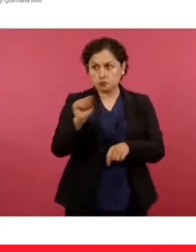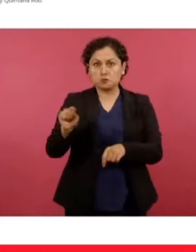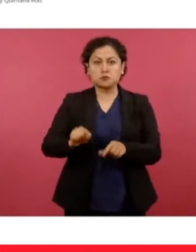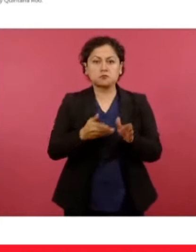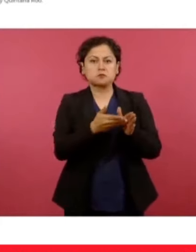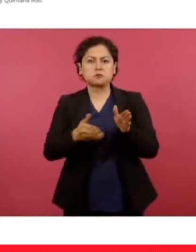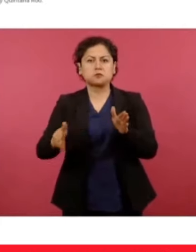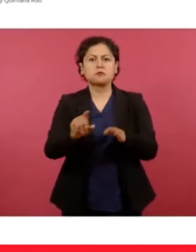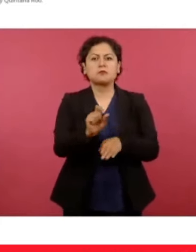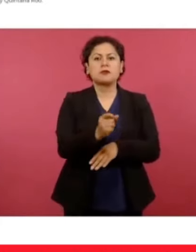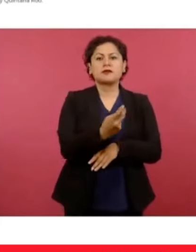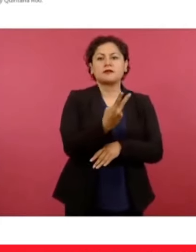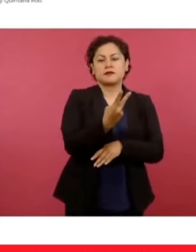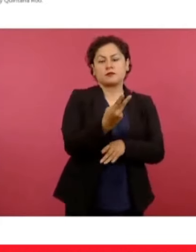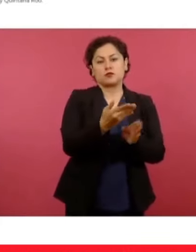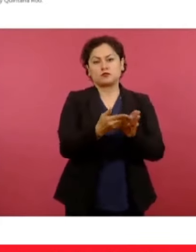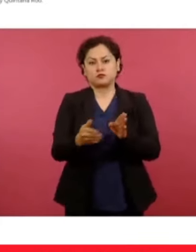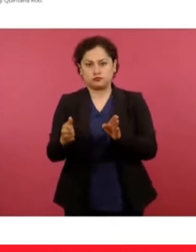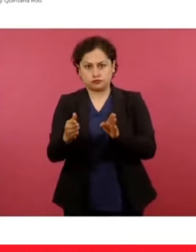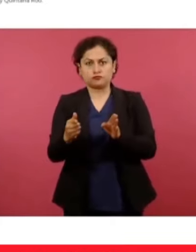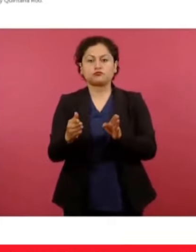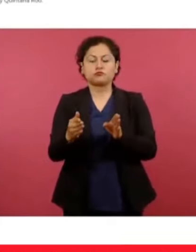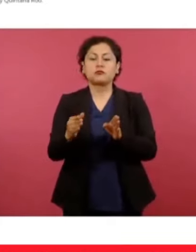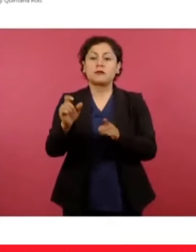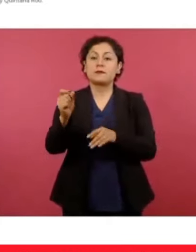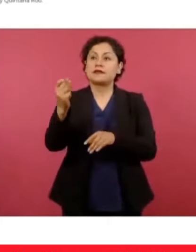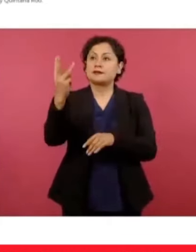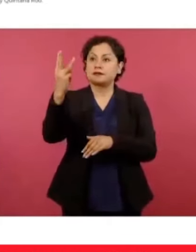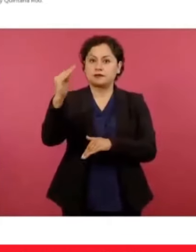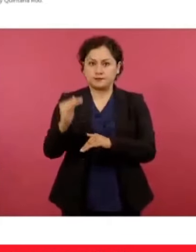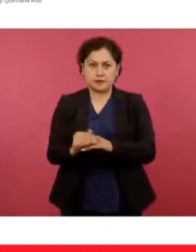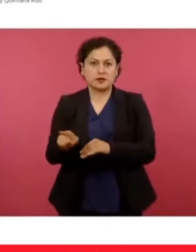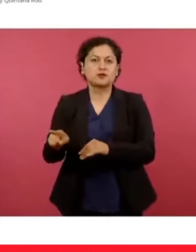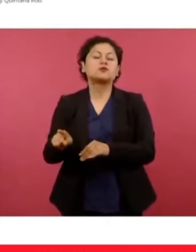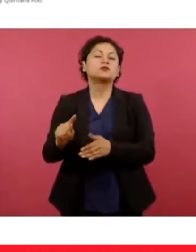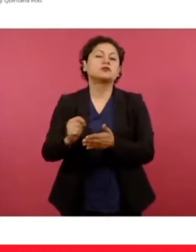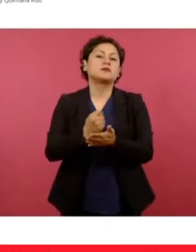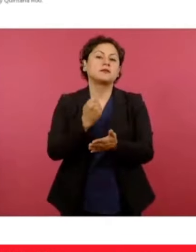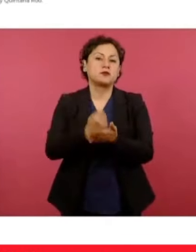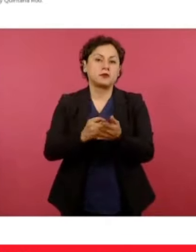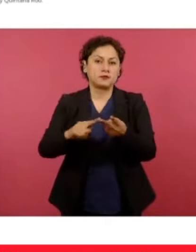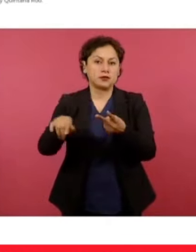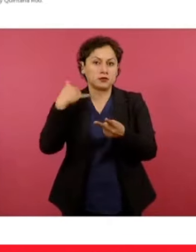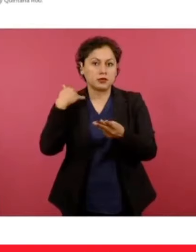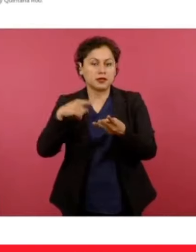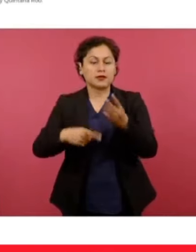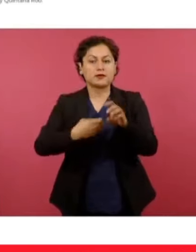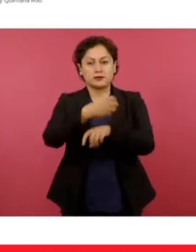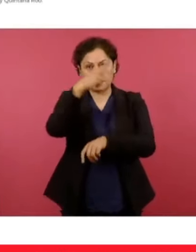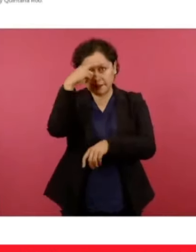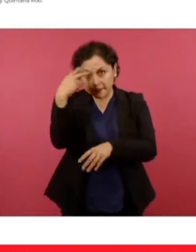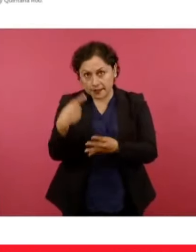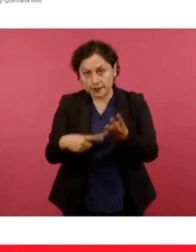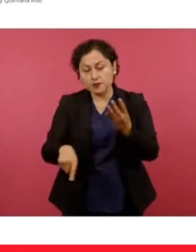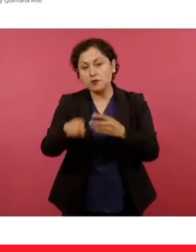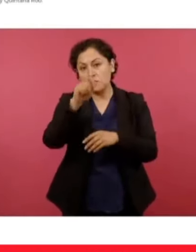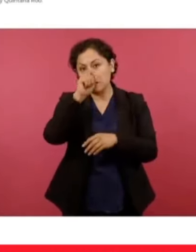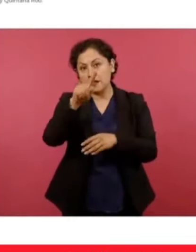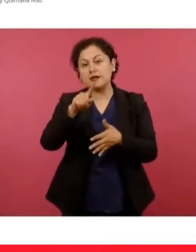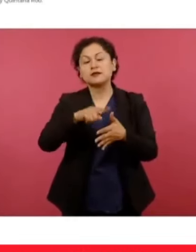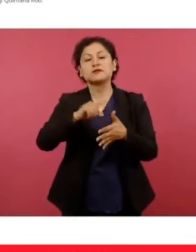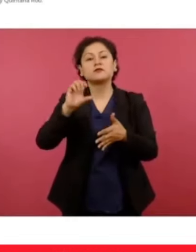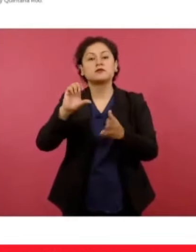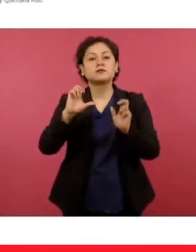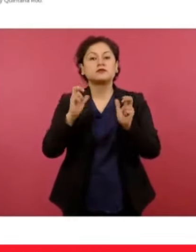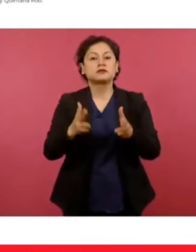22 pesos y debajo de los 23 pesos como en Tamaulipas Yucatán Estado de México Jalisco Chiapas y